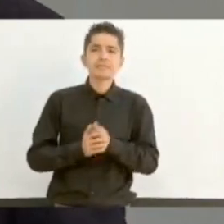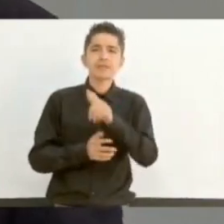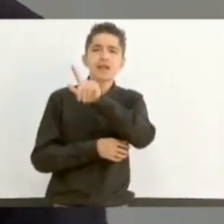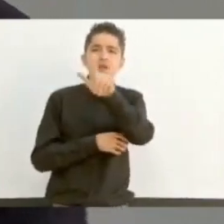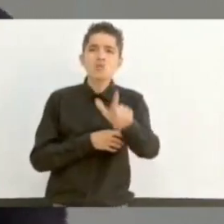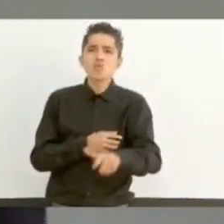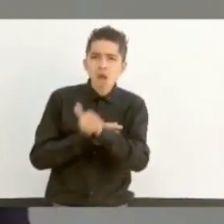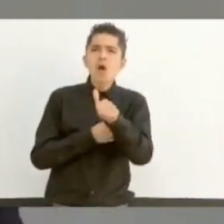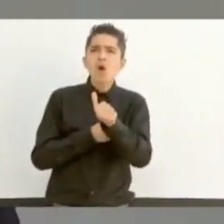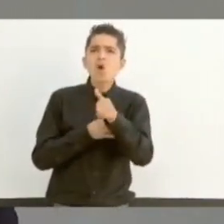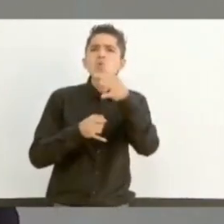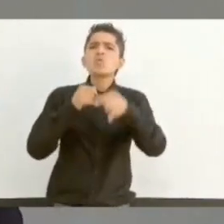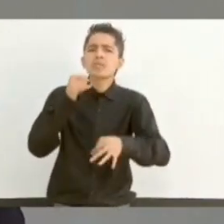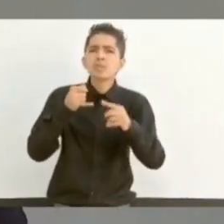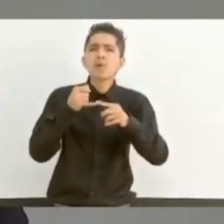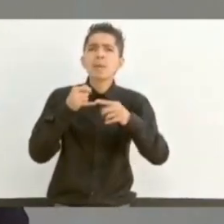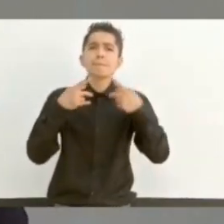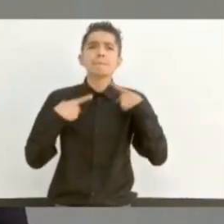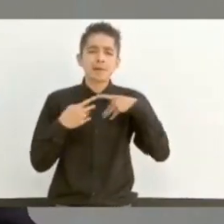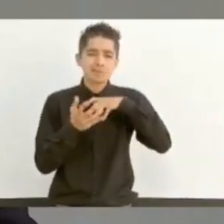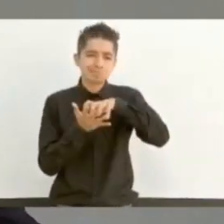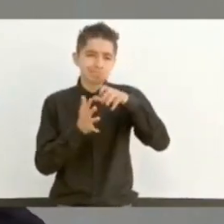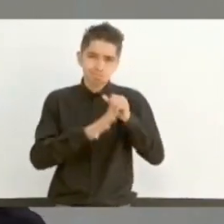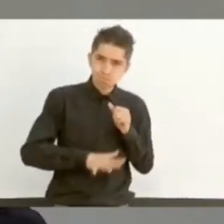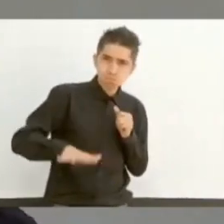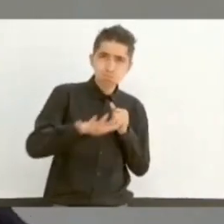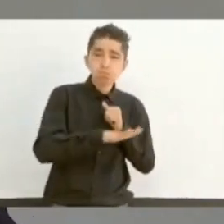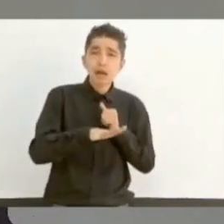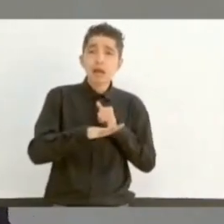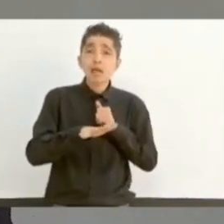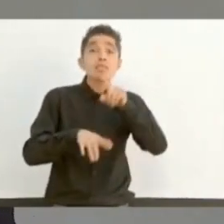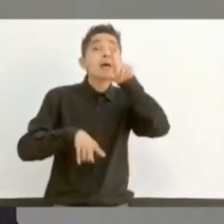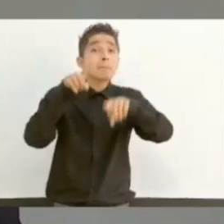Luego el resto de la población, de acuerdo a la edad.